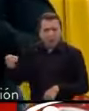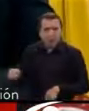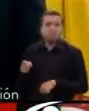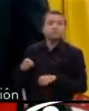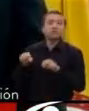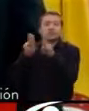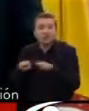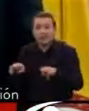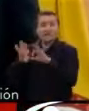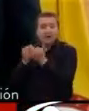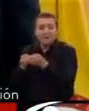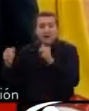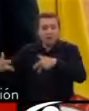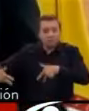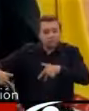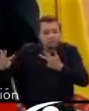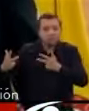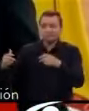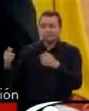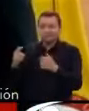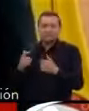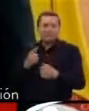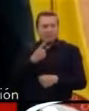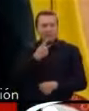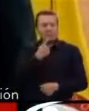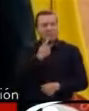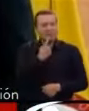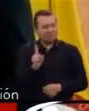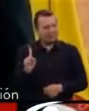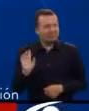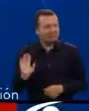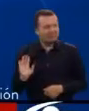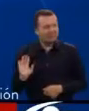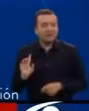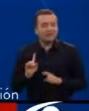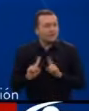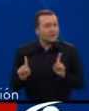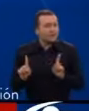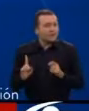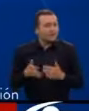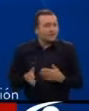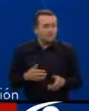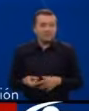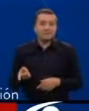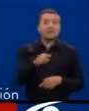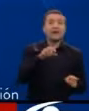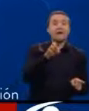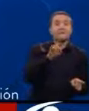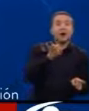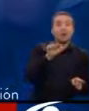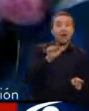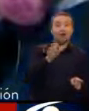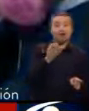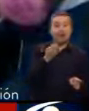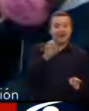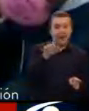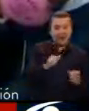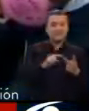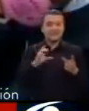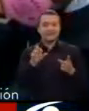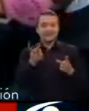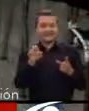videollamada, es algo atípico, pero no importa. Paula Daniela y Cristian David se convirtieron en